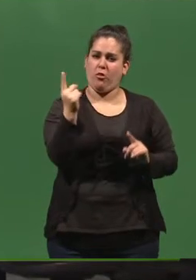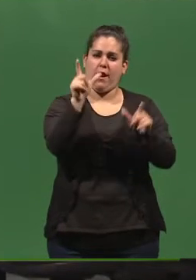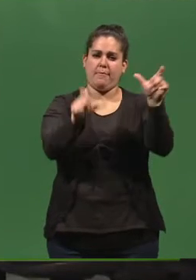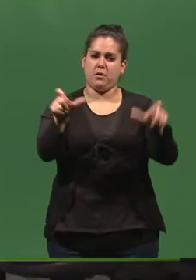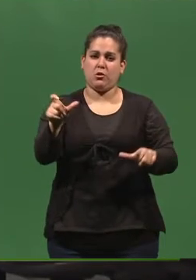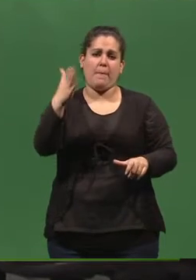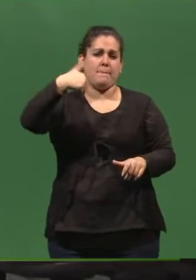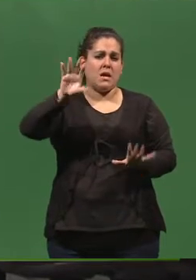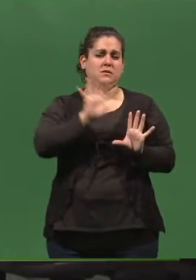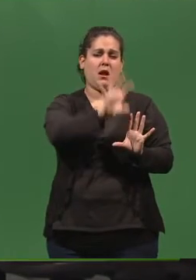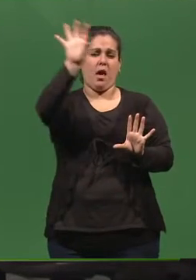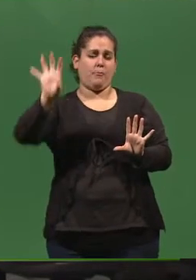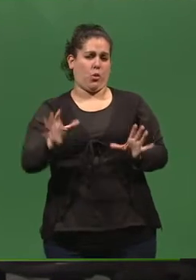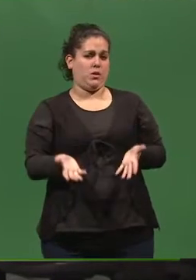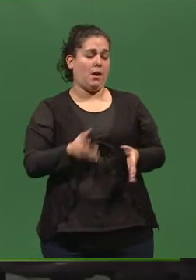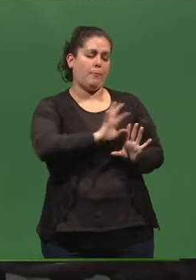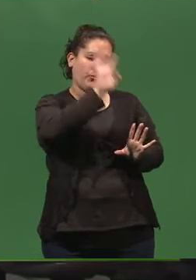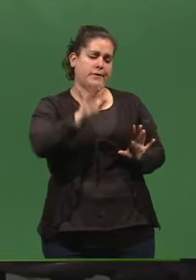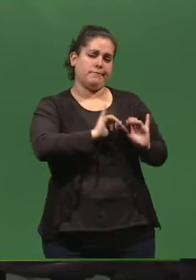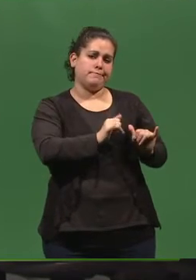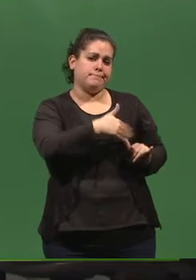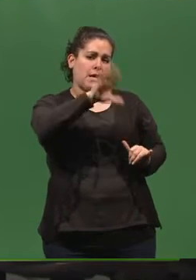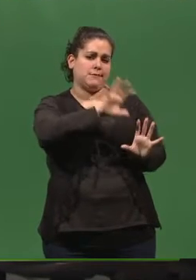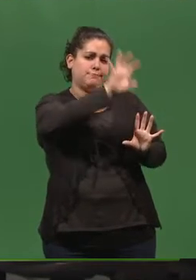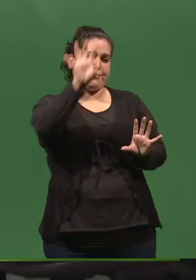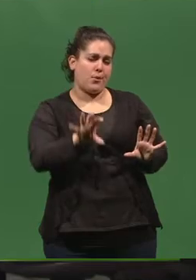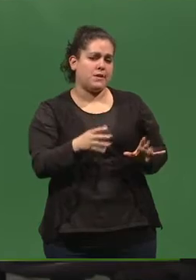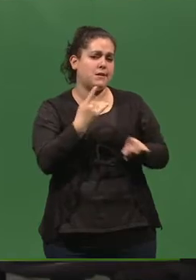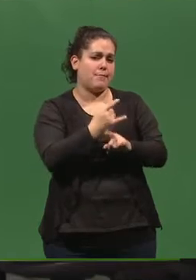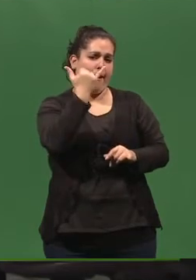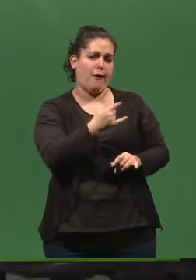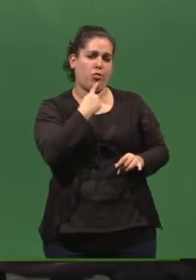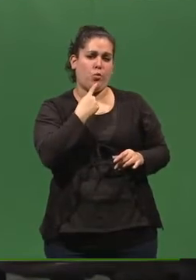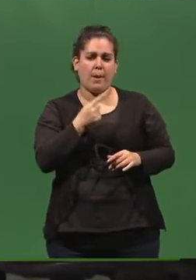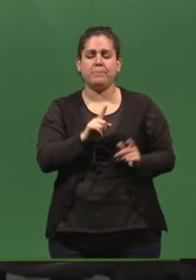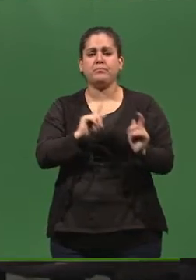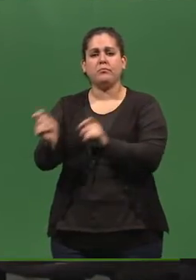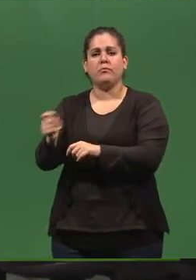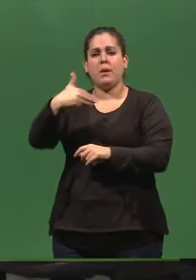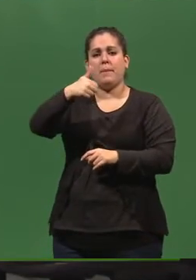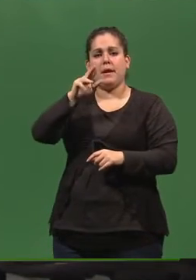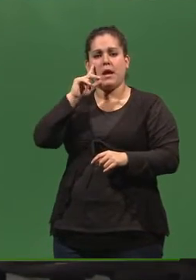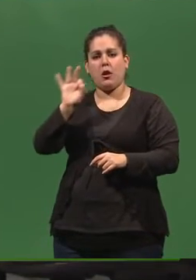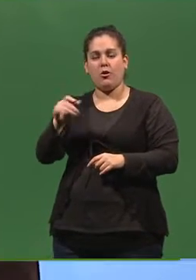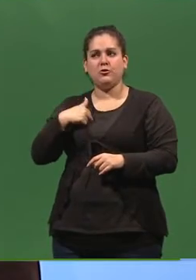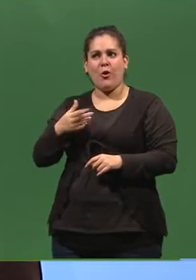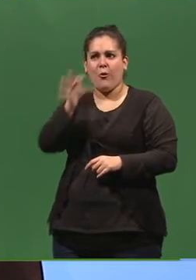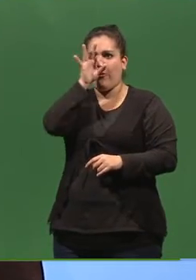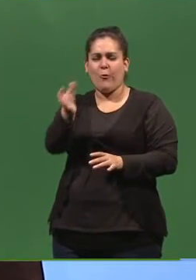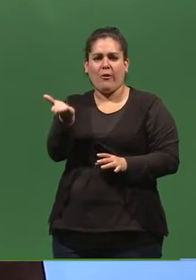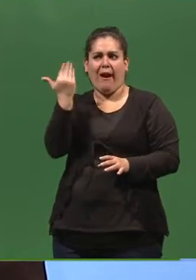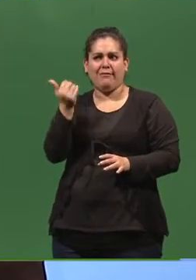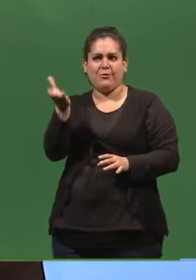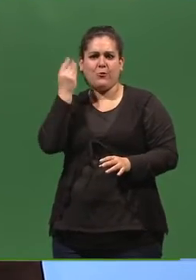sobre todo, como digo, en las provincias quizás que son lo más conservador, muchas veces surgen esas dudas. Mariano. Escuché algo que no había escuchado nunca antes,